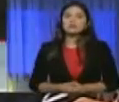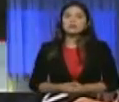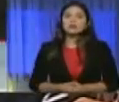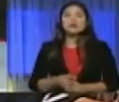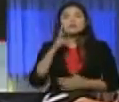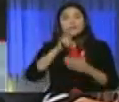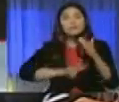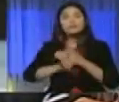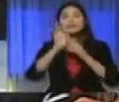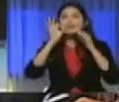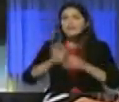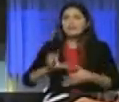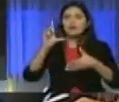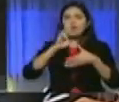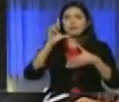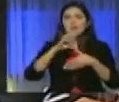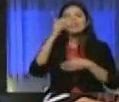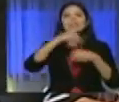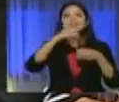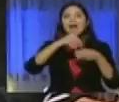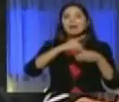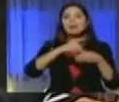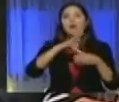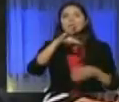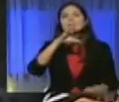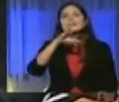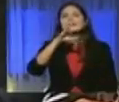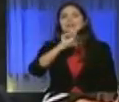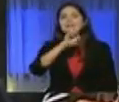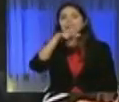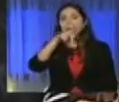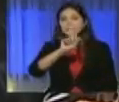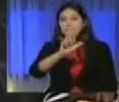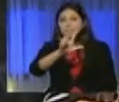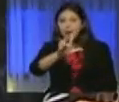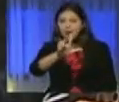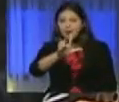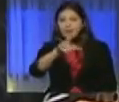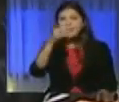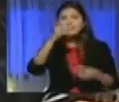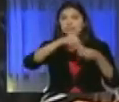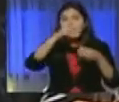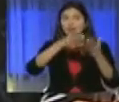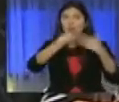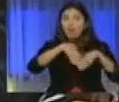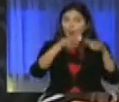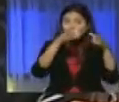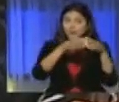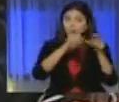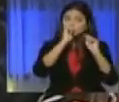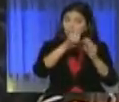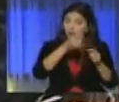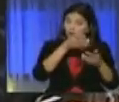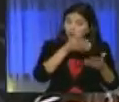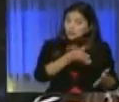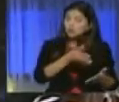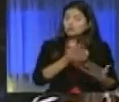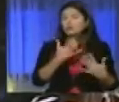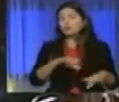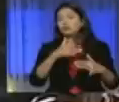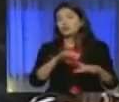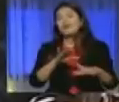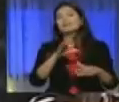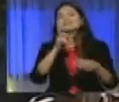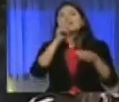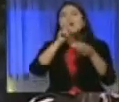en América Latina. Miren, datos de la CEPAL, son datos de la CEPAL, son datos de una organización respetada de Naciones